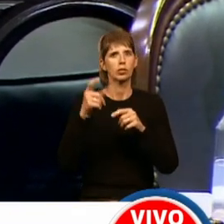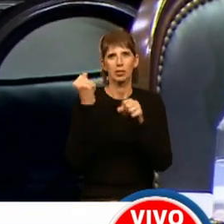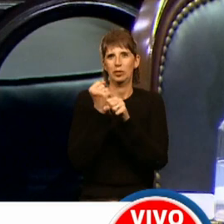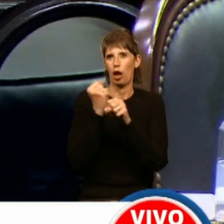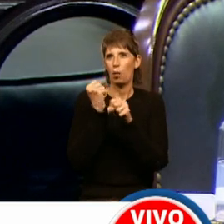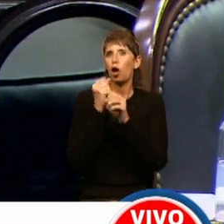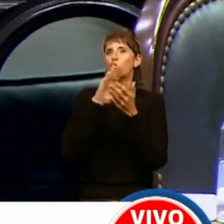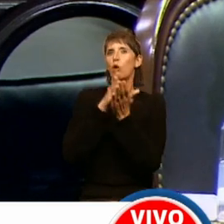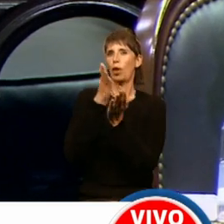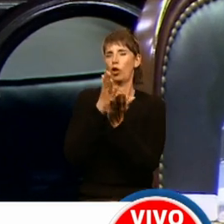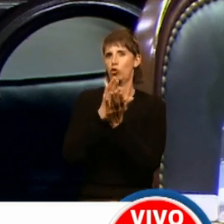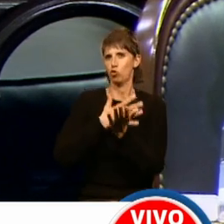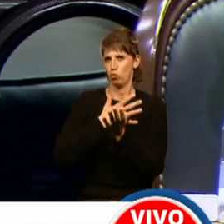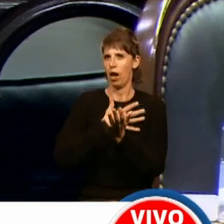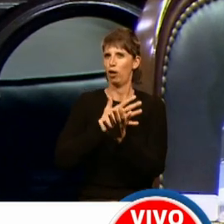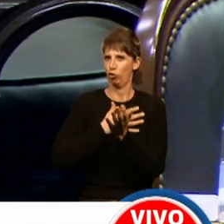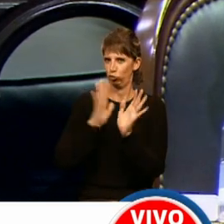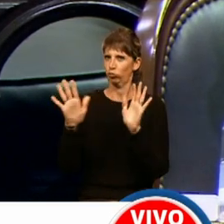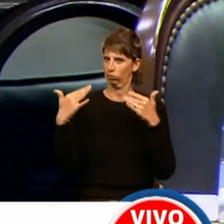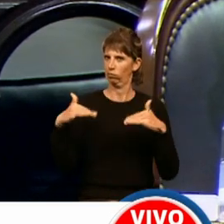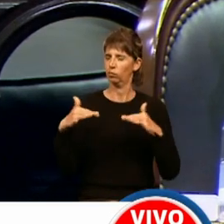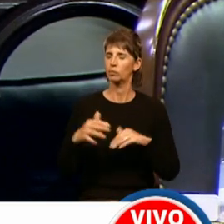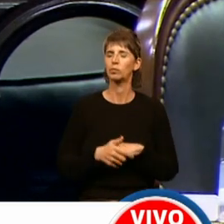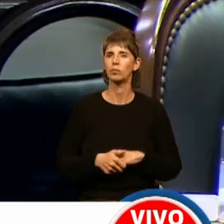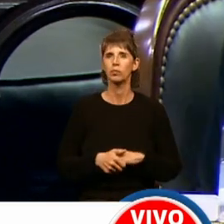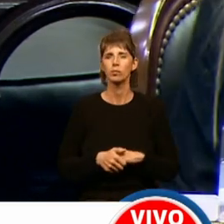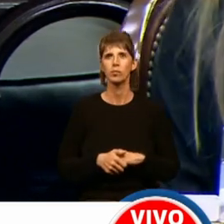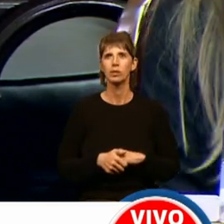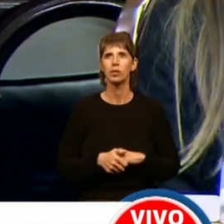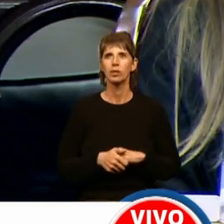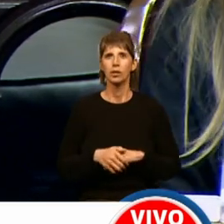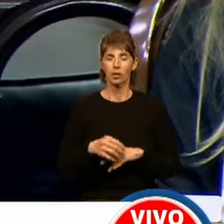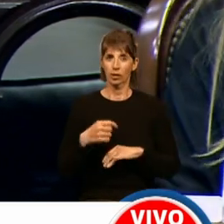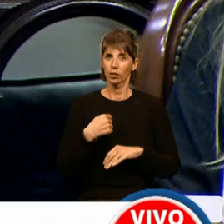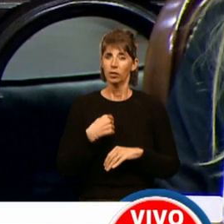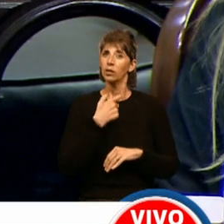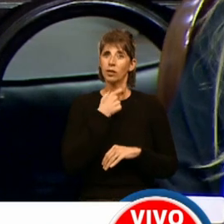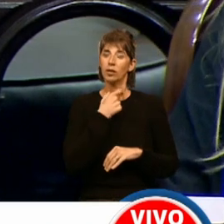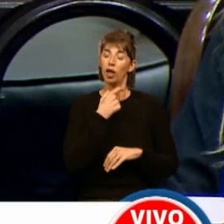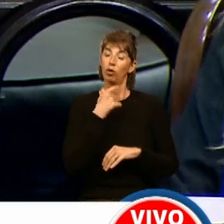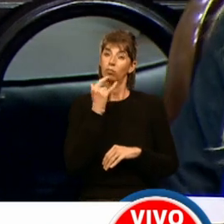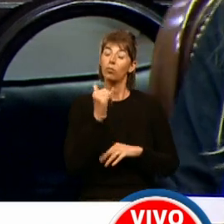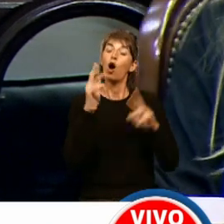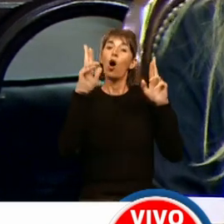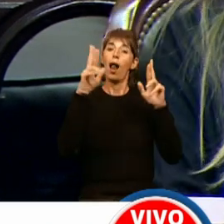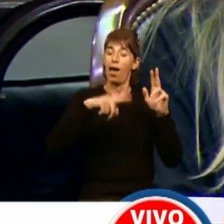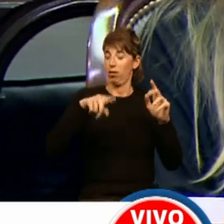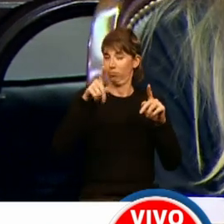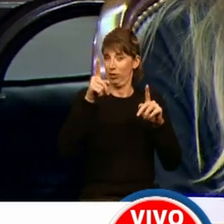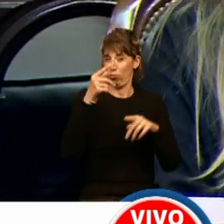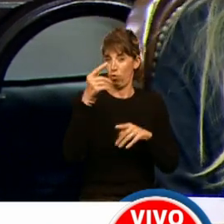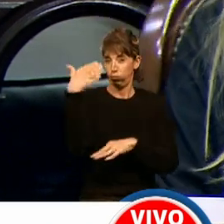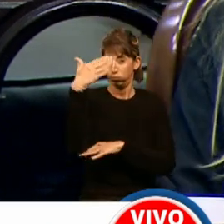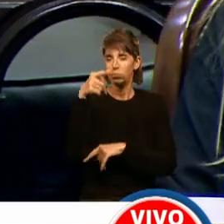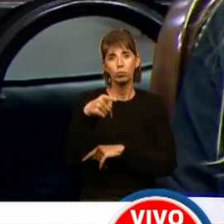los derechos humanos quisiéramos y me sumo a su a su deseo quisiéramos terminar esta